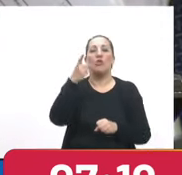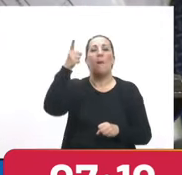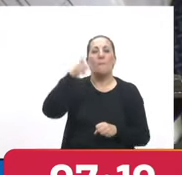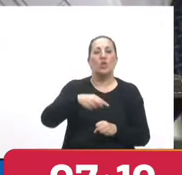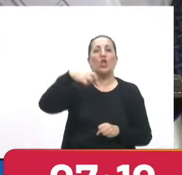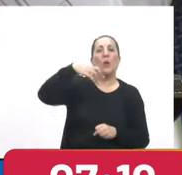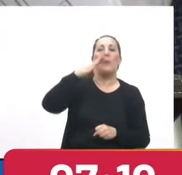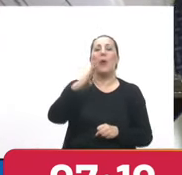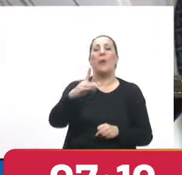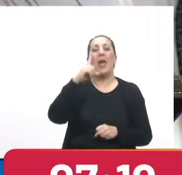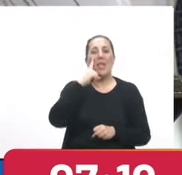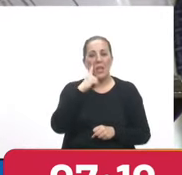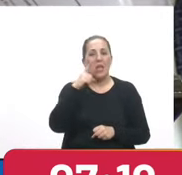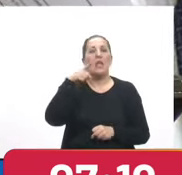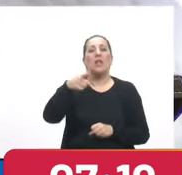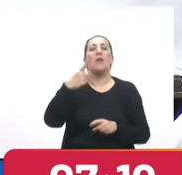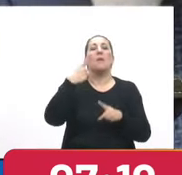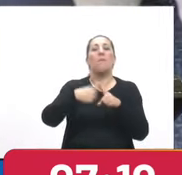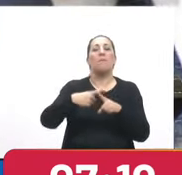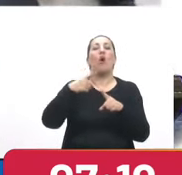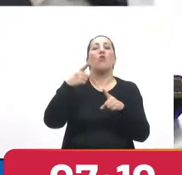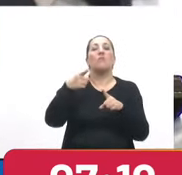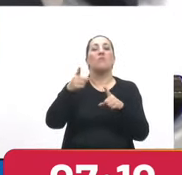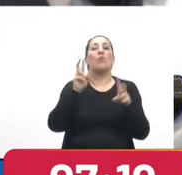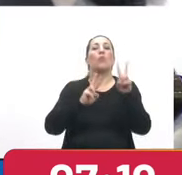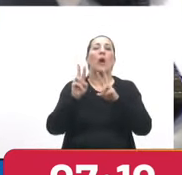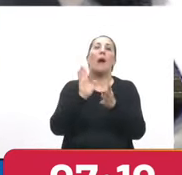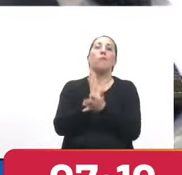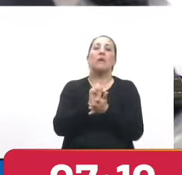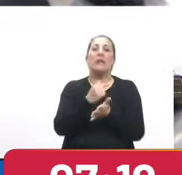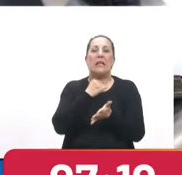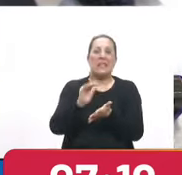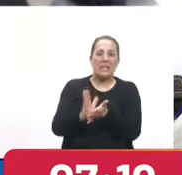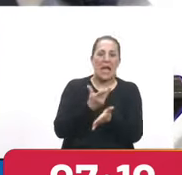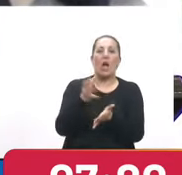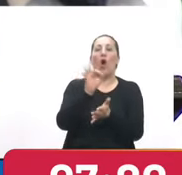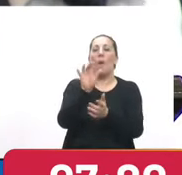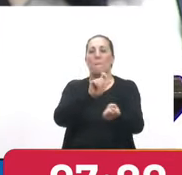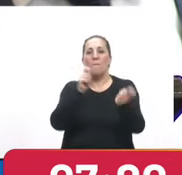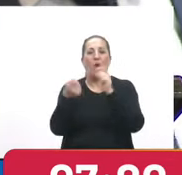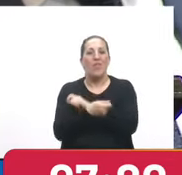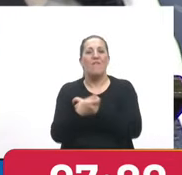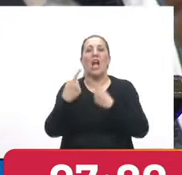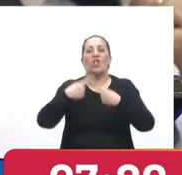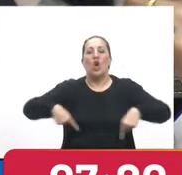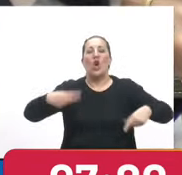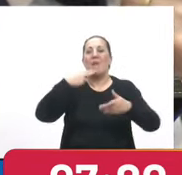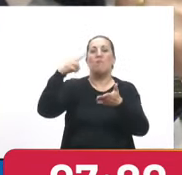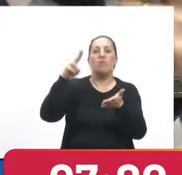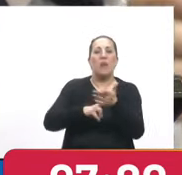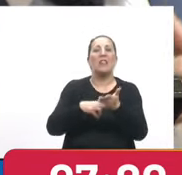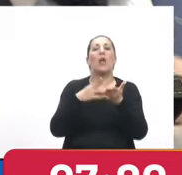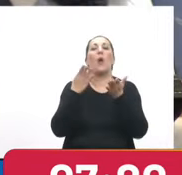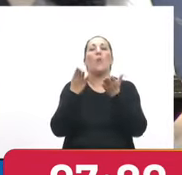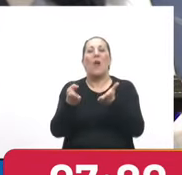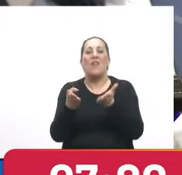régimen de incentivo a las grandes inversiones ya no será para cualquier sector sino que será para